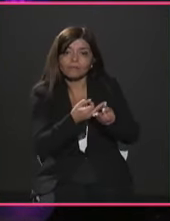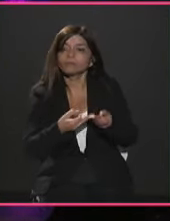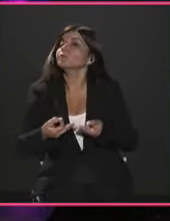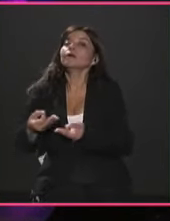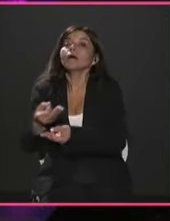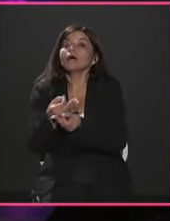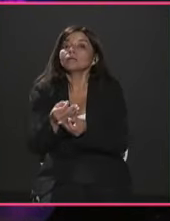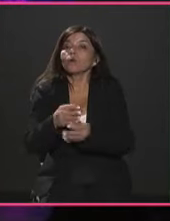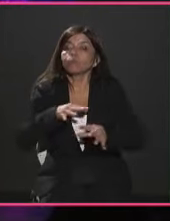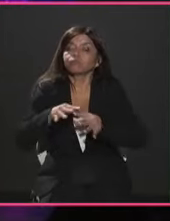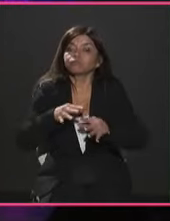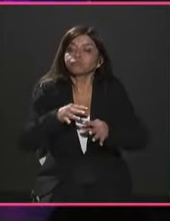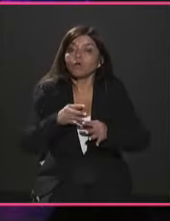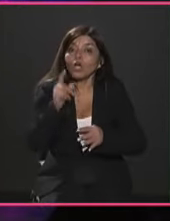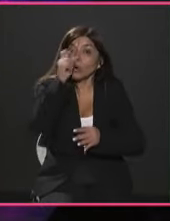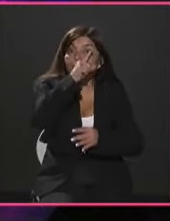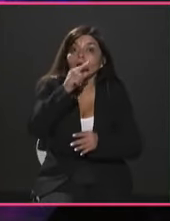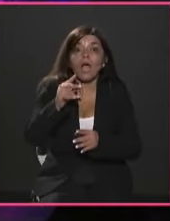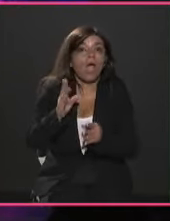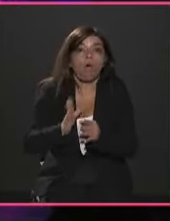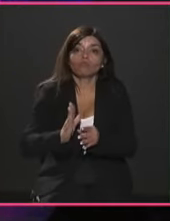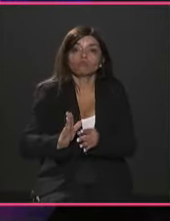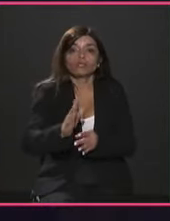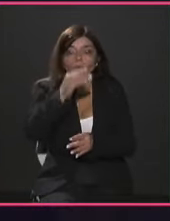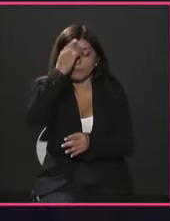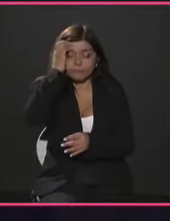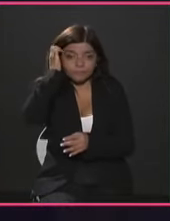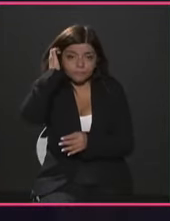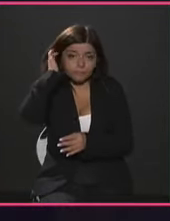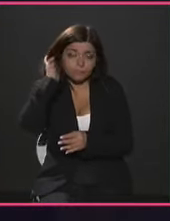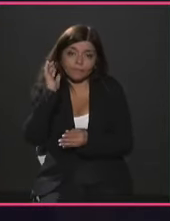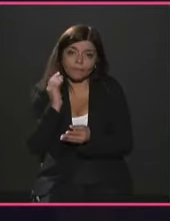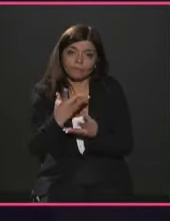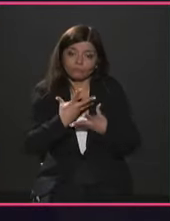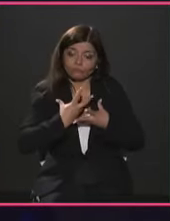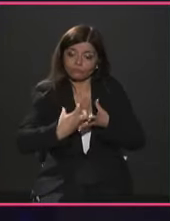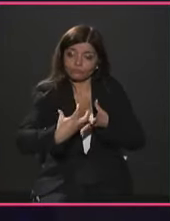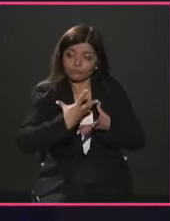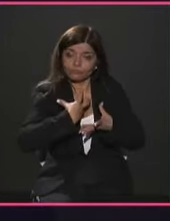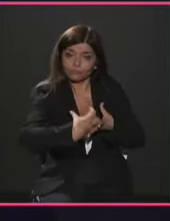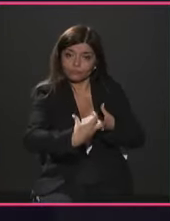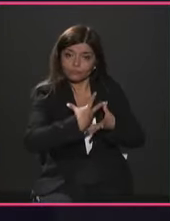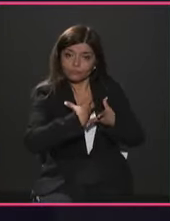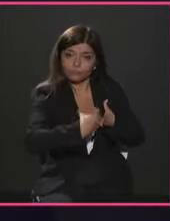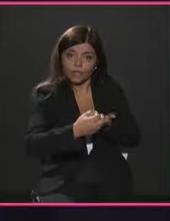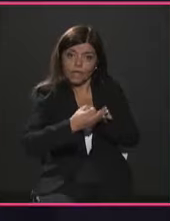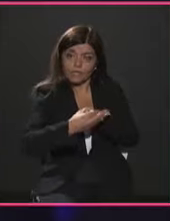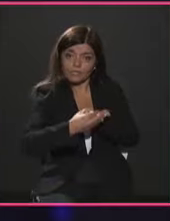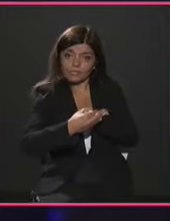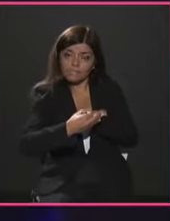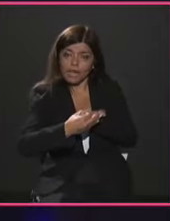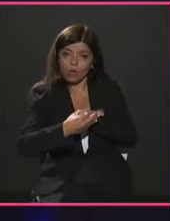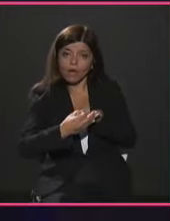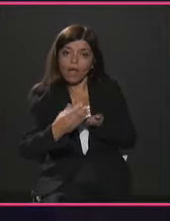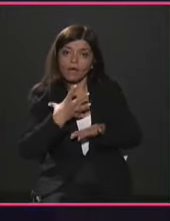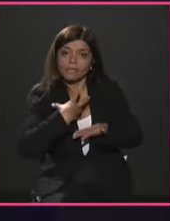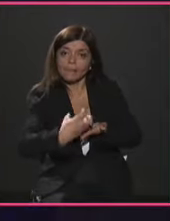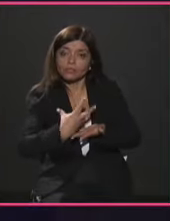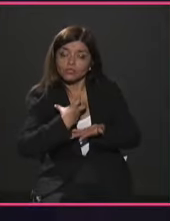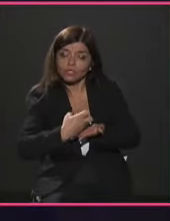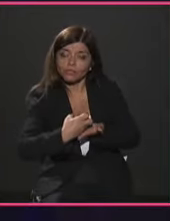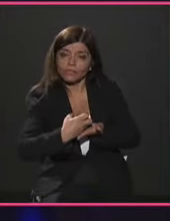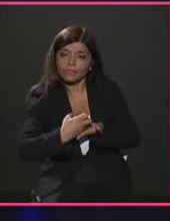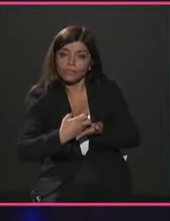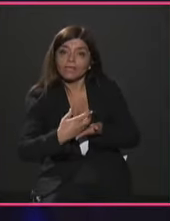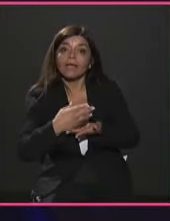compleja en particular toman absorben nutrientes de su entorno celular y a la vez y este es el punto más importante son